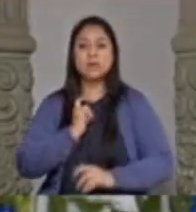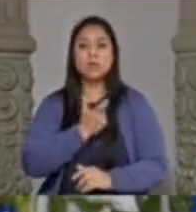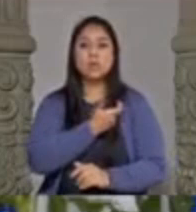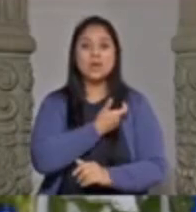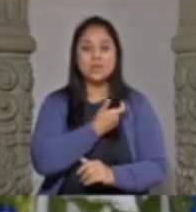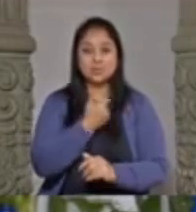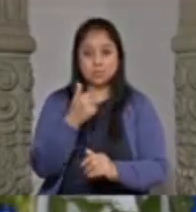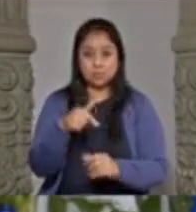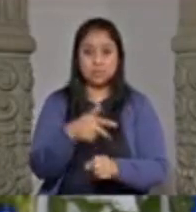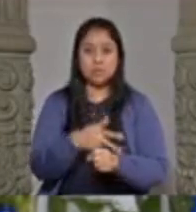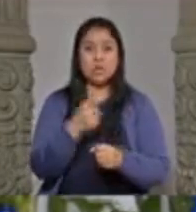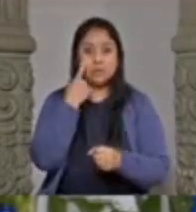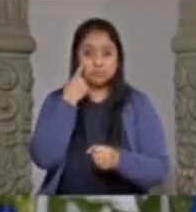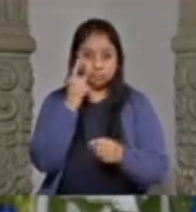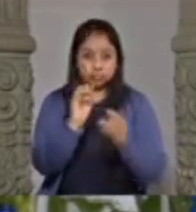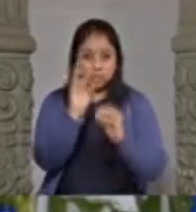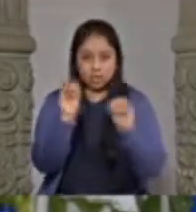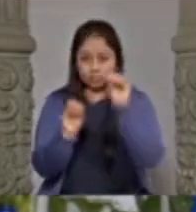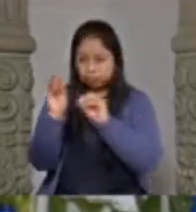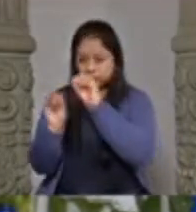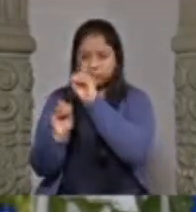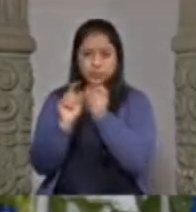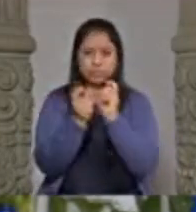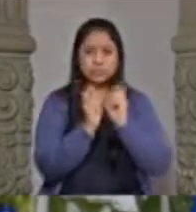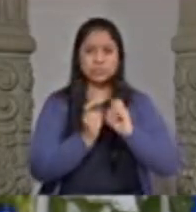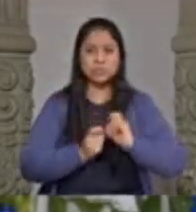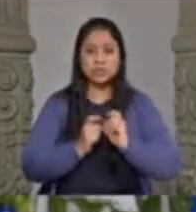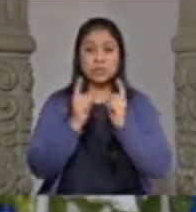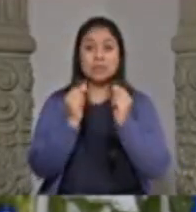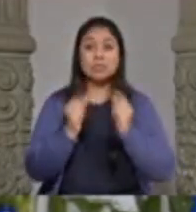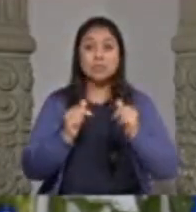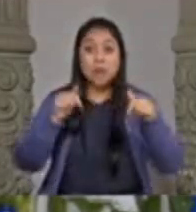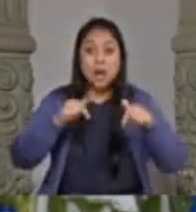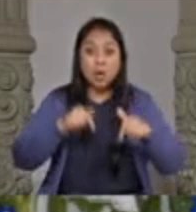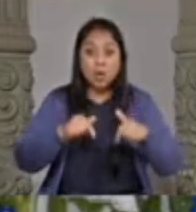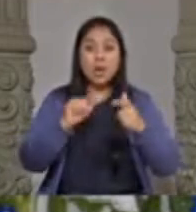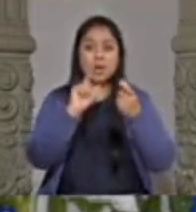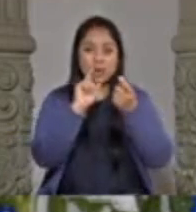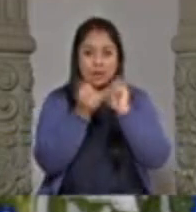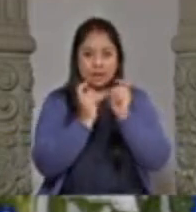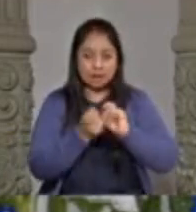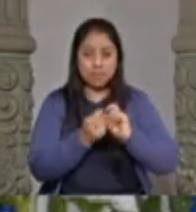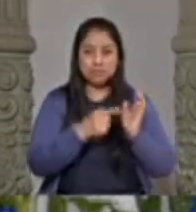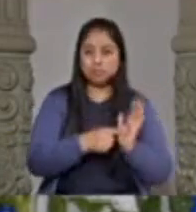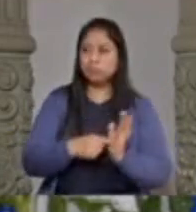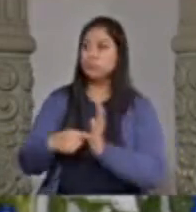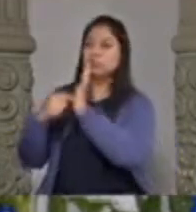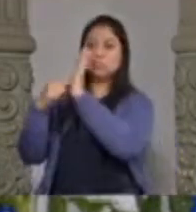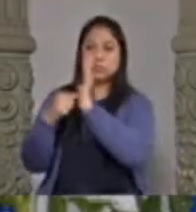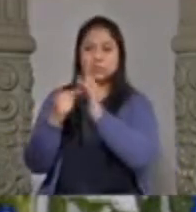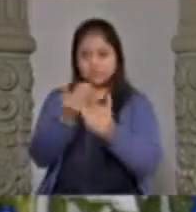República de las modificaciones de este presupuesto vigente, de manera que se lo planteemos y vayamos